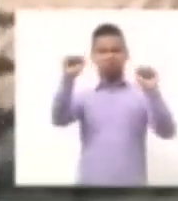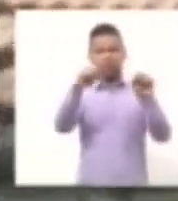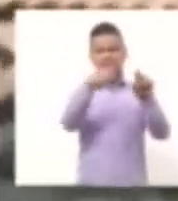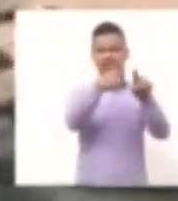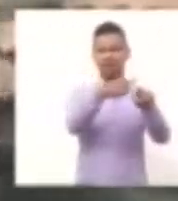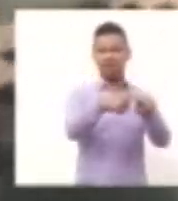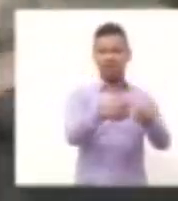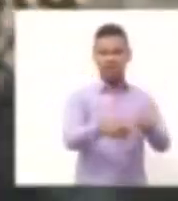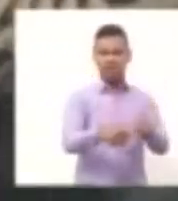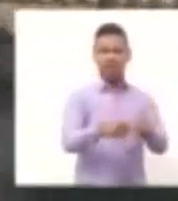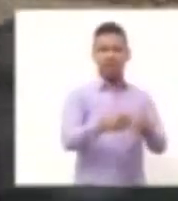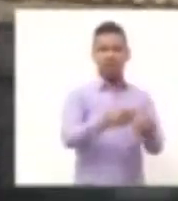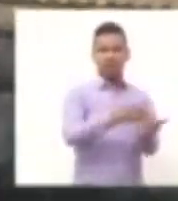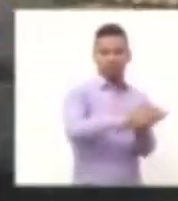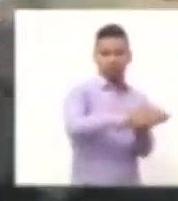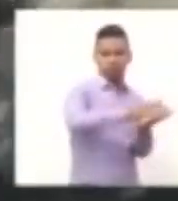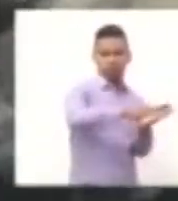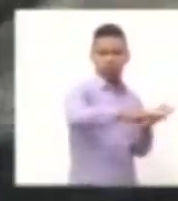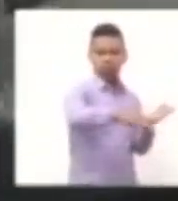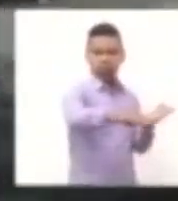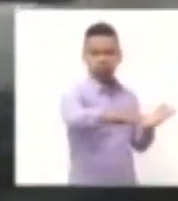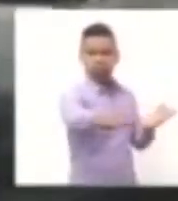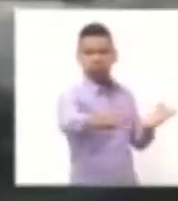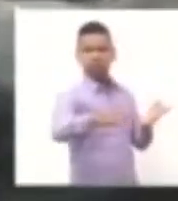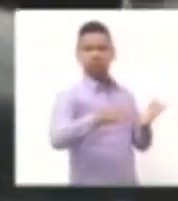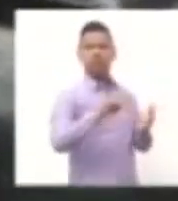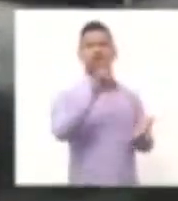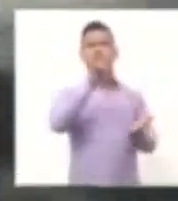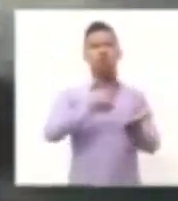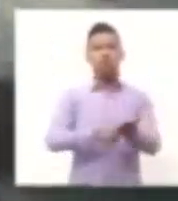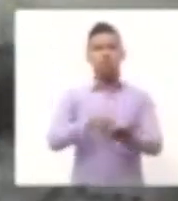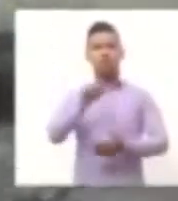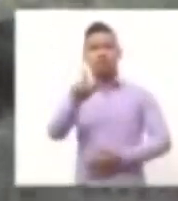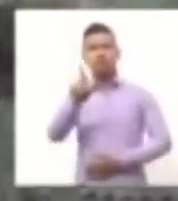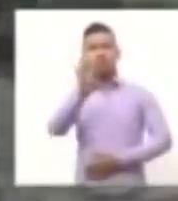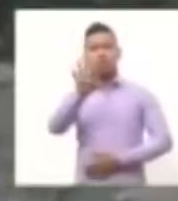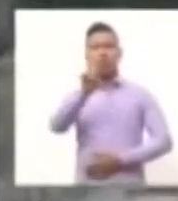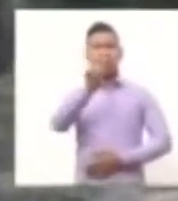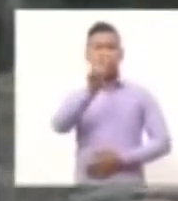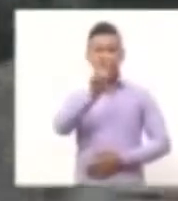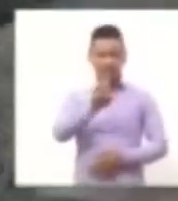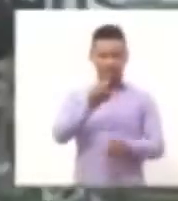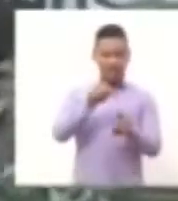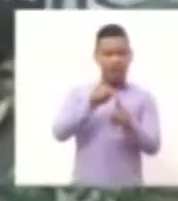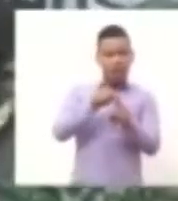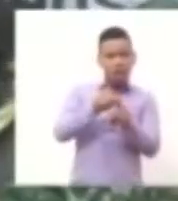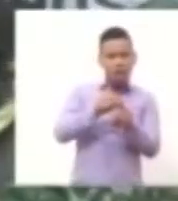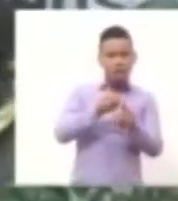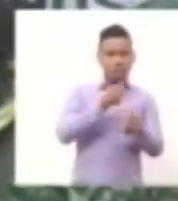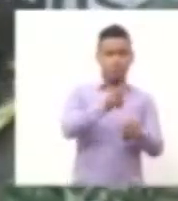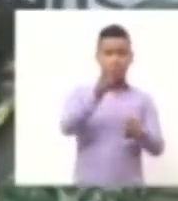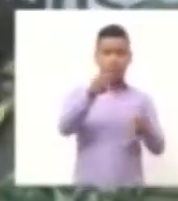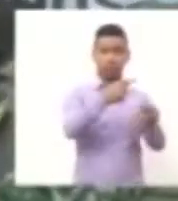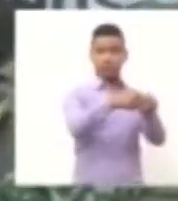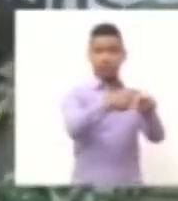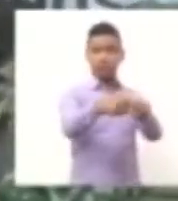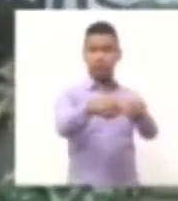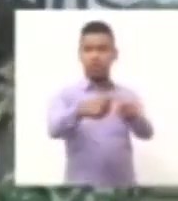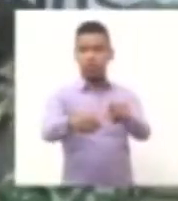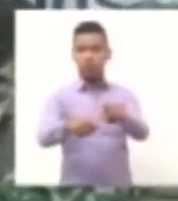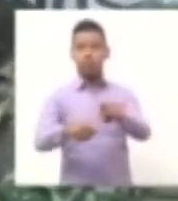cuatro granadas de 40 milímetros, 2.147 cartuchos de diferentes calibres. Neutralizar los